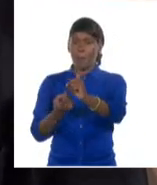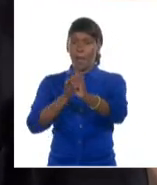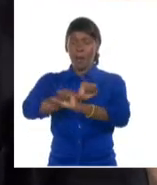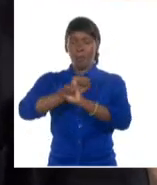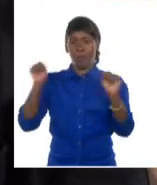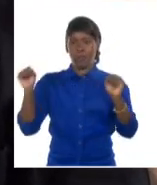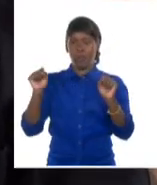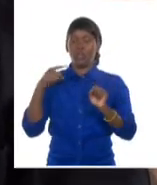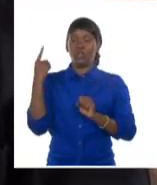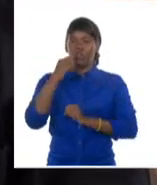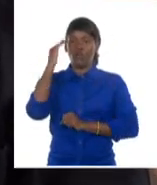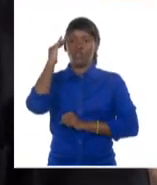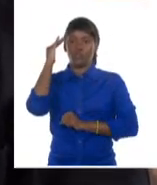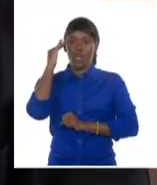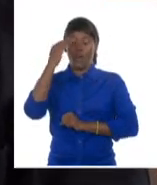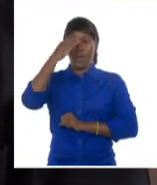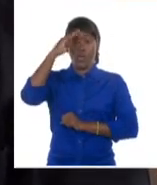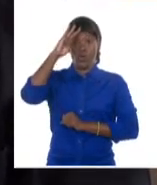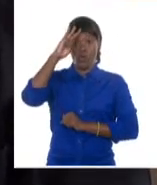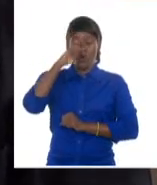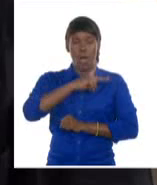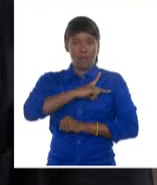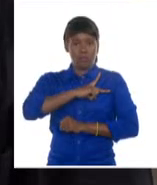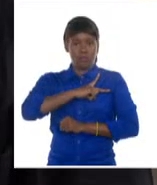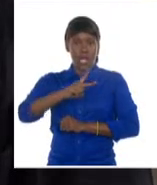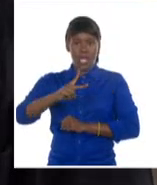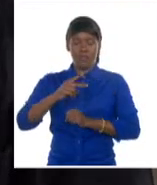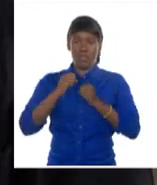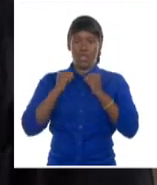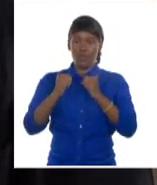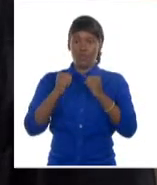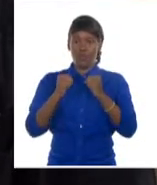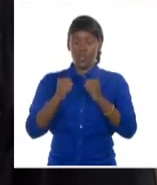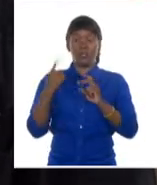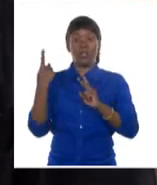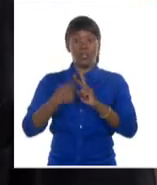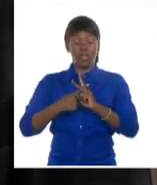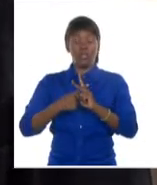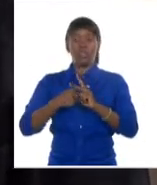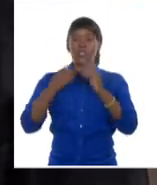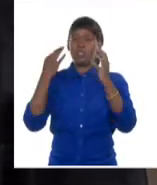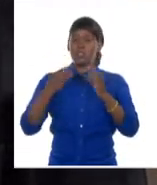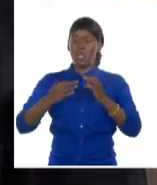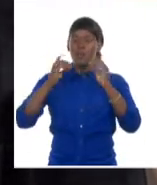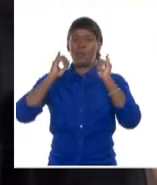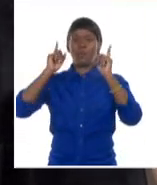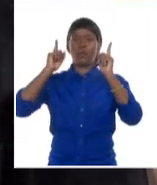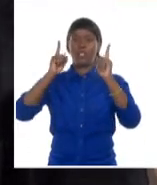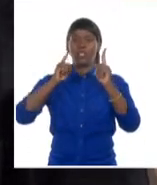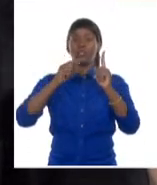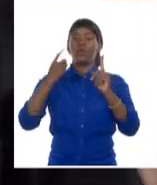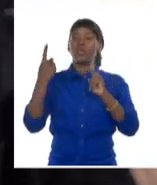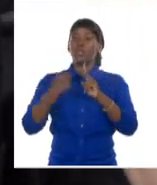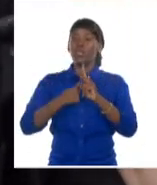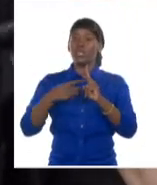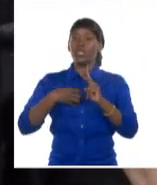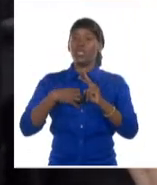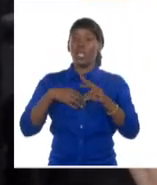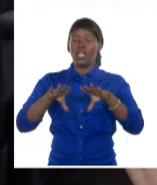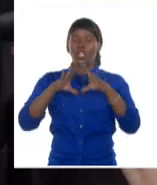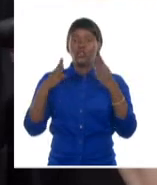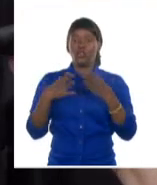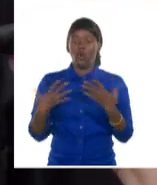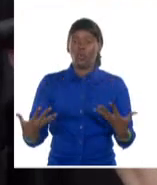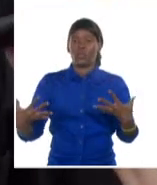que por todos, de que Cuba tiene una robusta política pública y planes gubernamentales para enfrentar el cambio climático. La tarea es